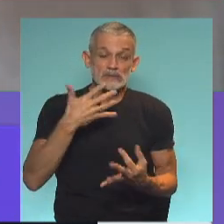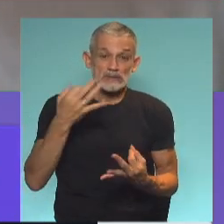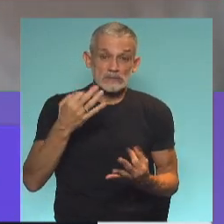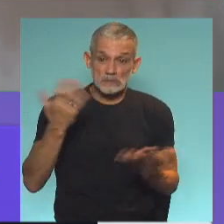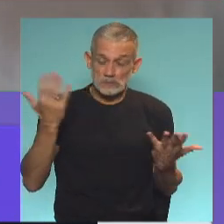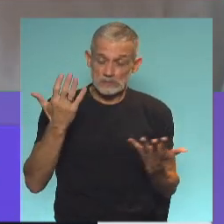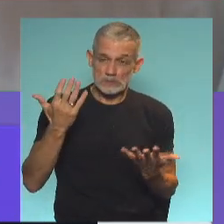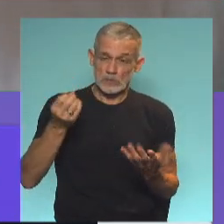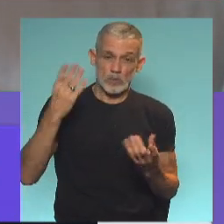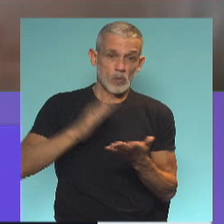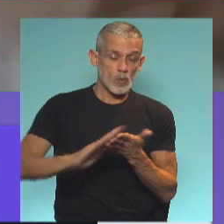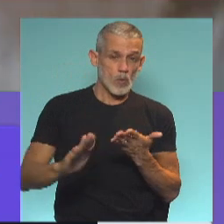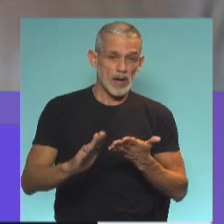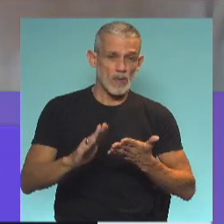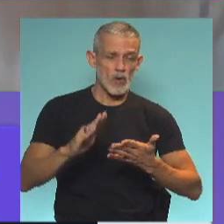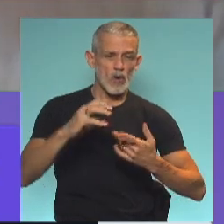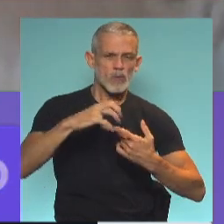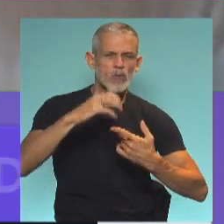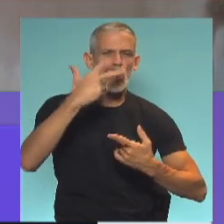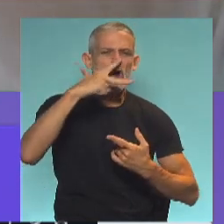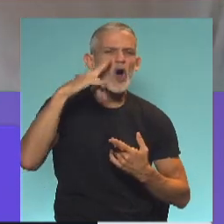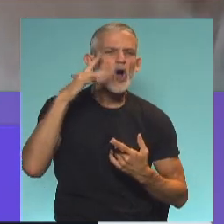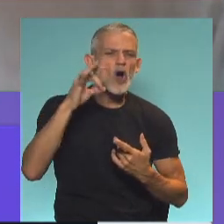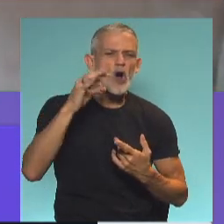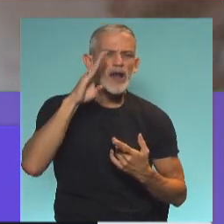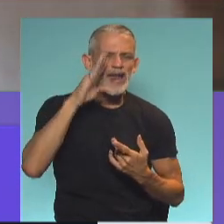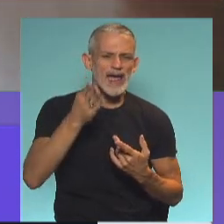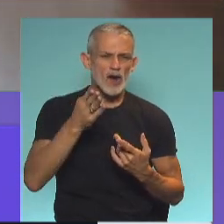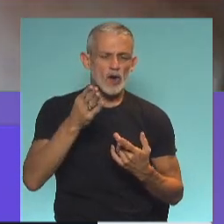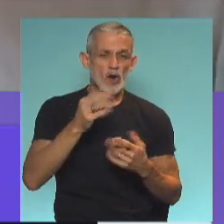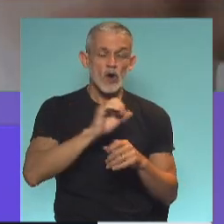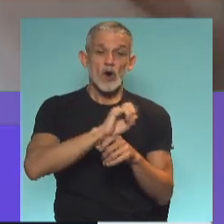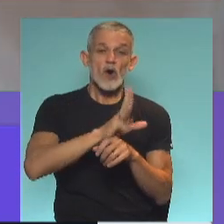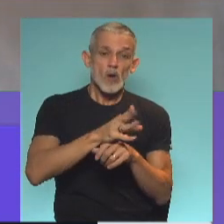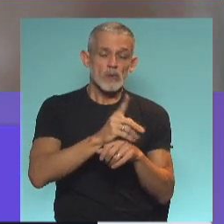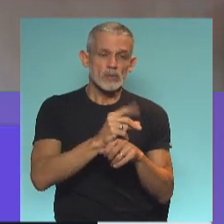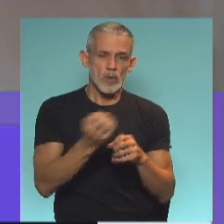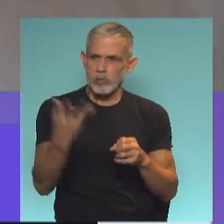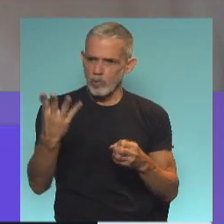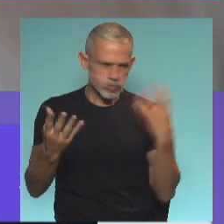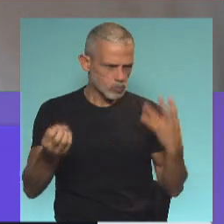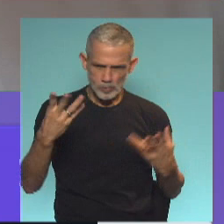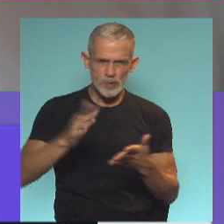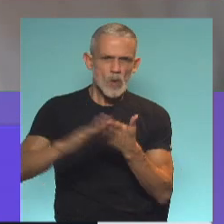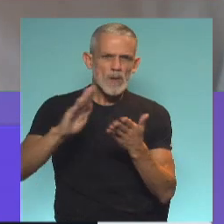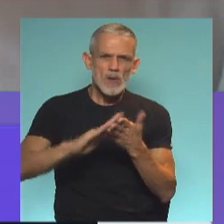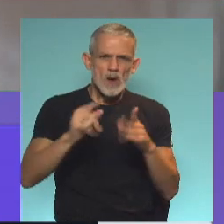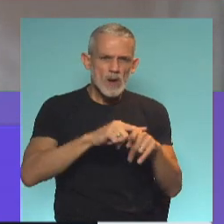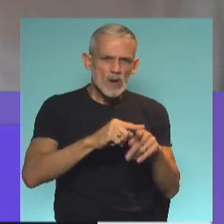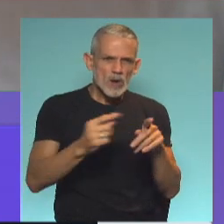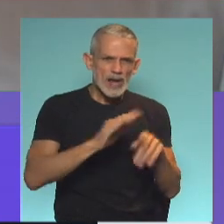saltó como es, digamos, esto no tiene fin, ¿no? La cuestión del COVID es como que van apareciendo cosas nuevas